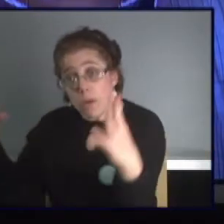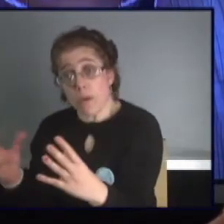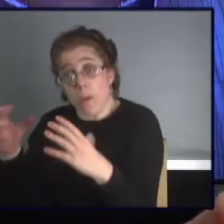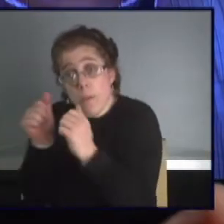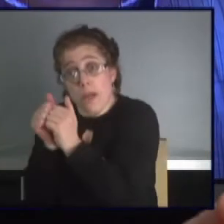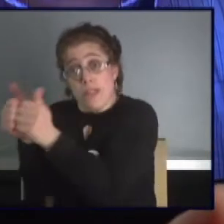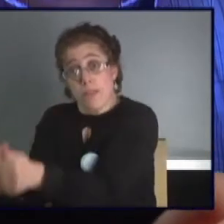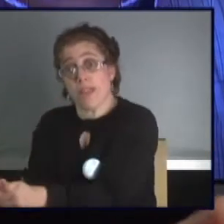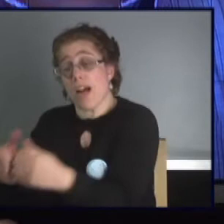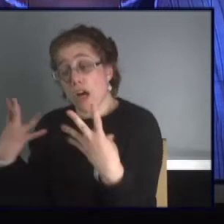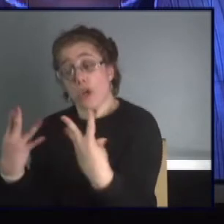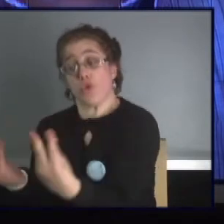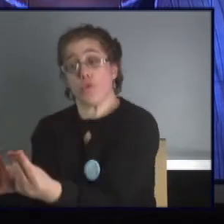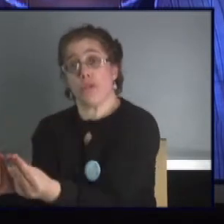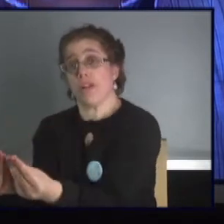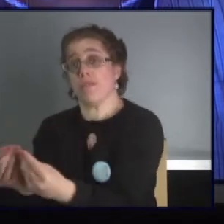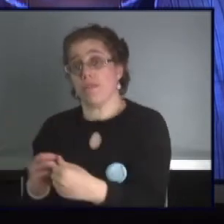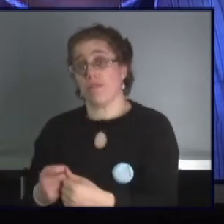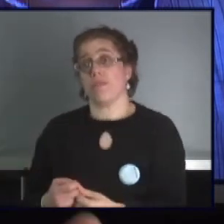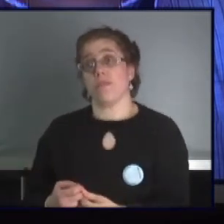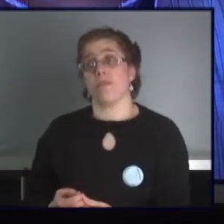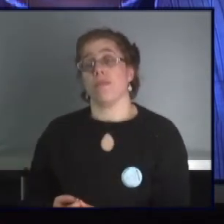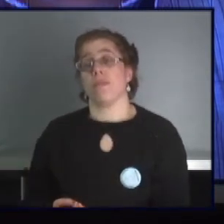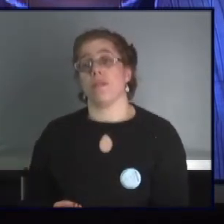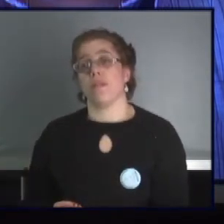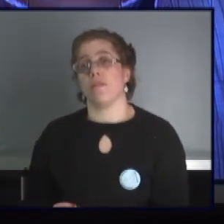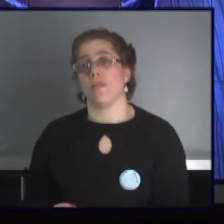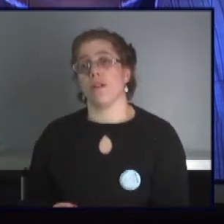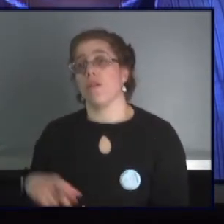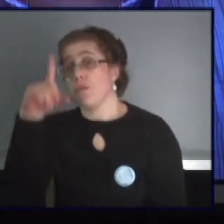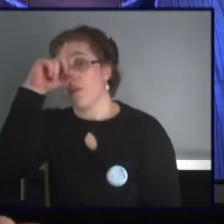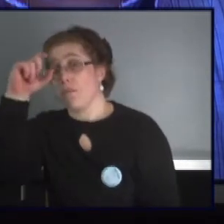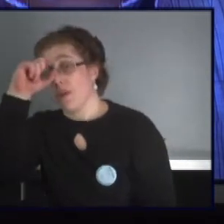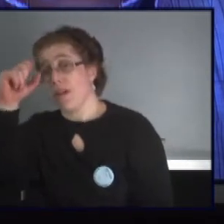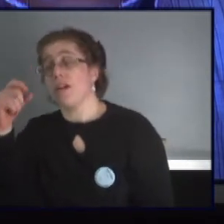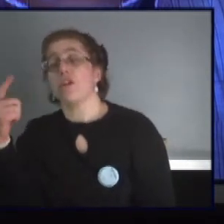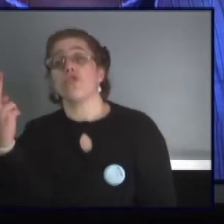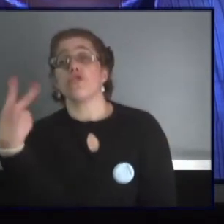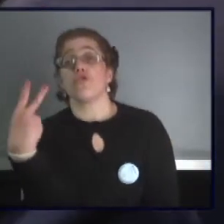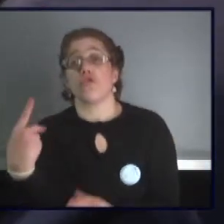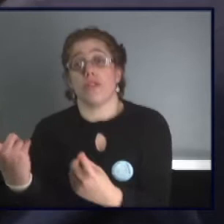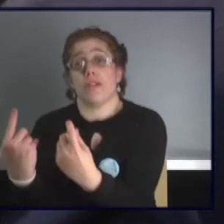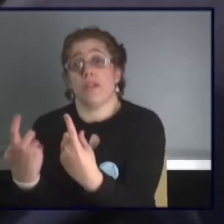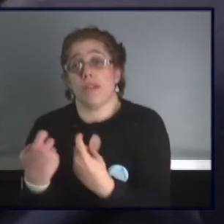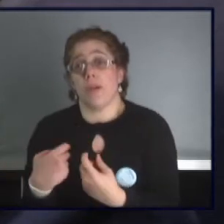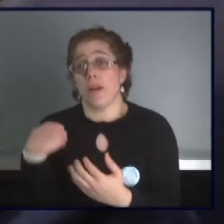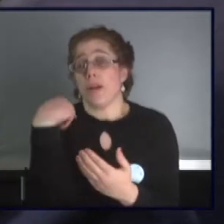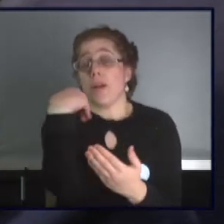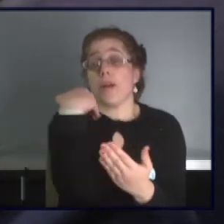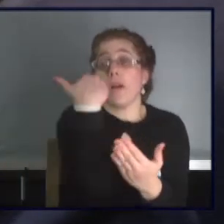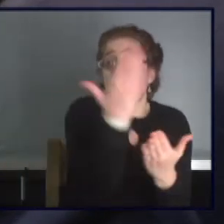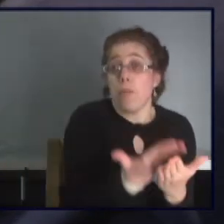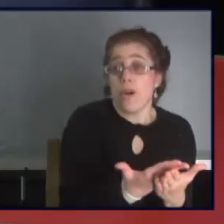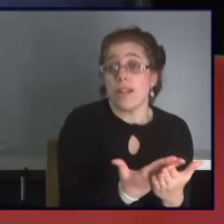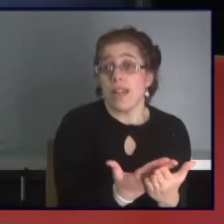en ese recurso por nosotros necesitamos un hospital que le dé justamente respuesta a la demanda